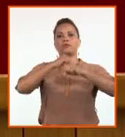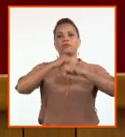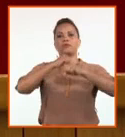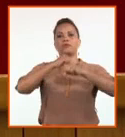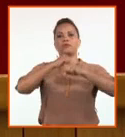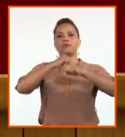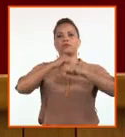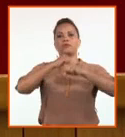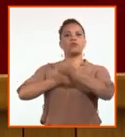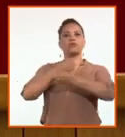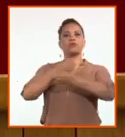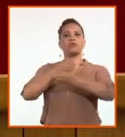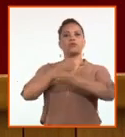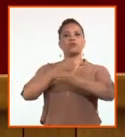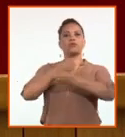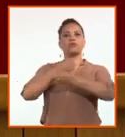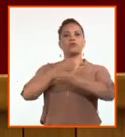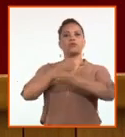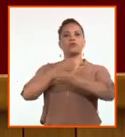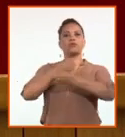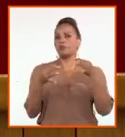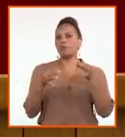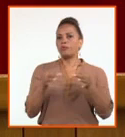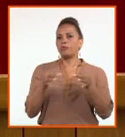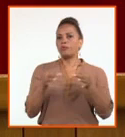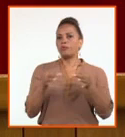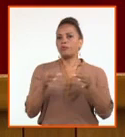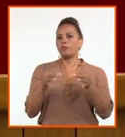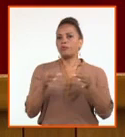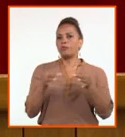y utilizar más sistemáticamente los documentos rectores.